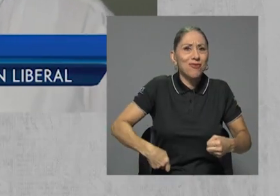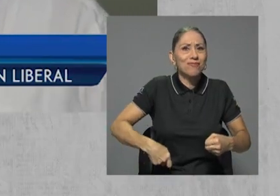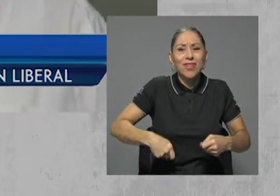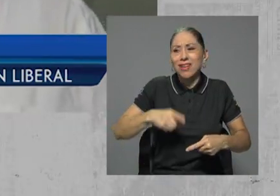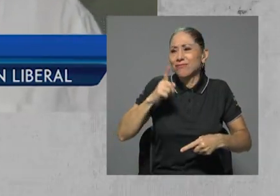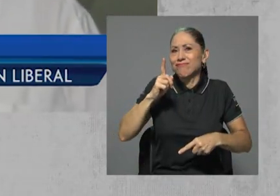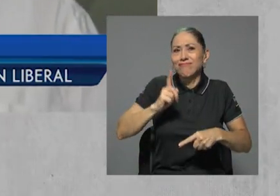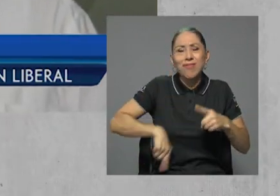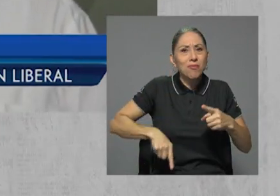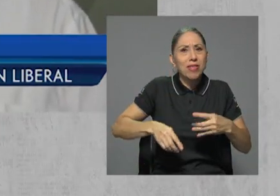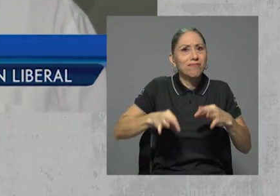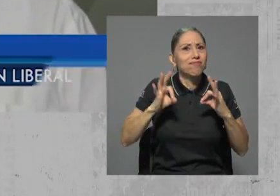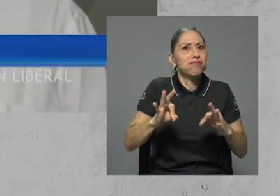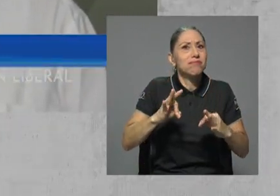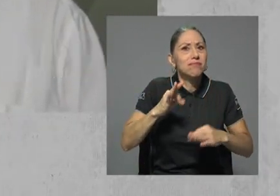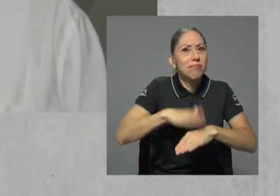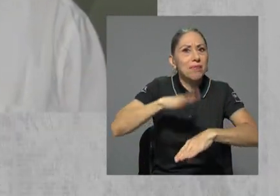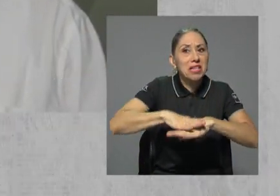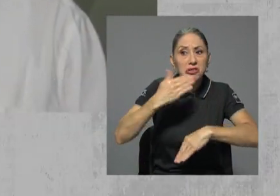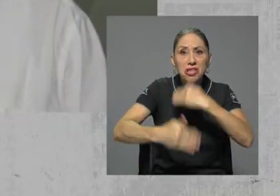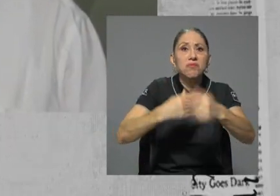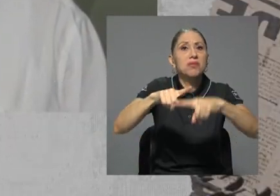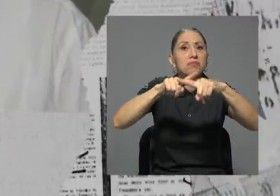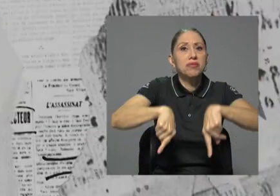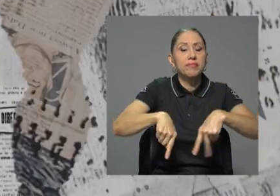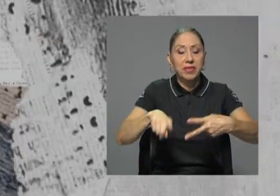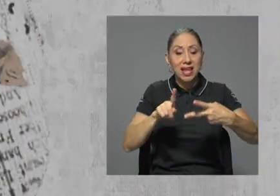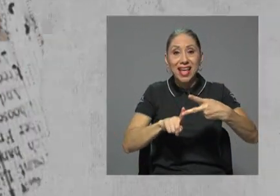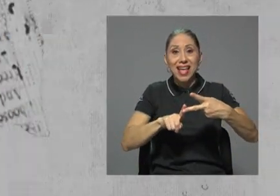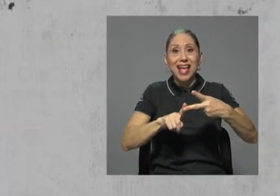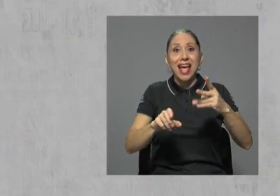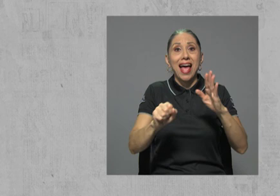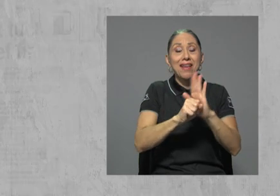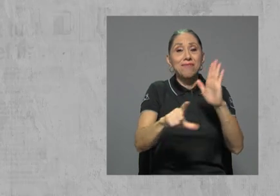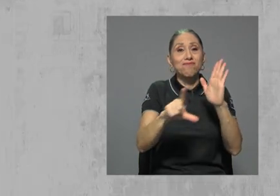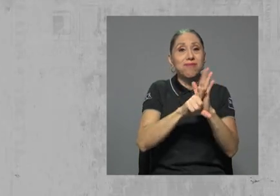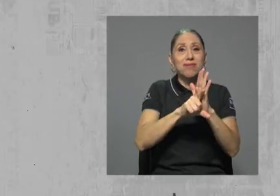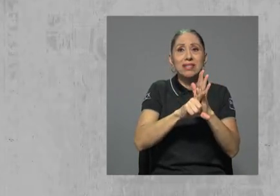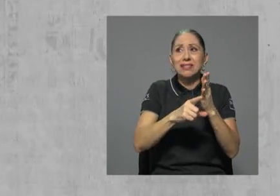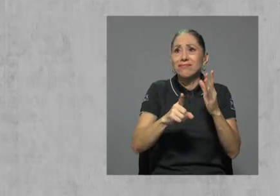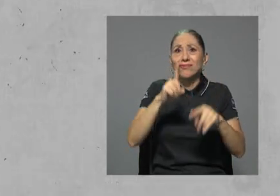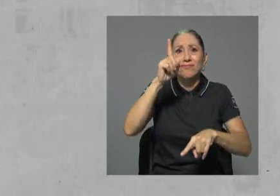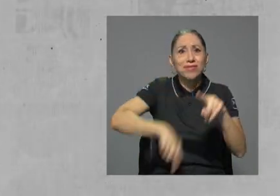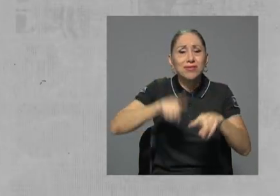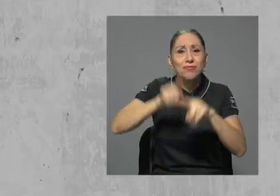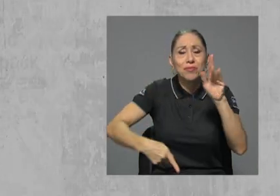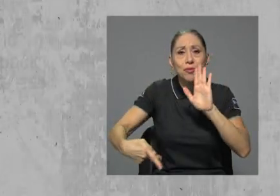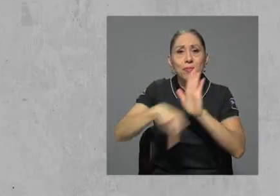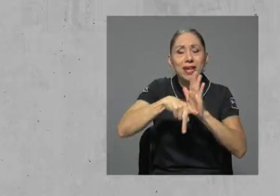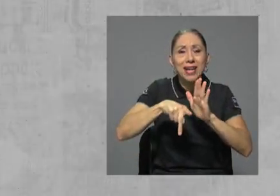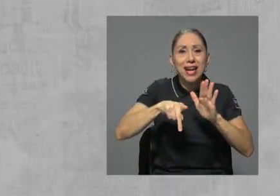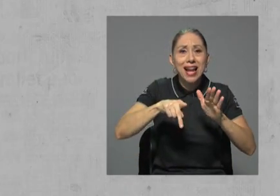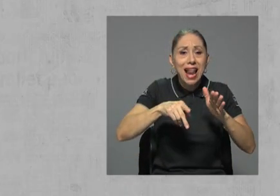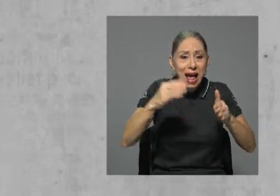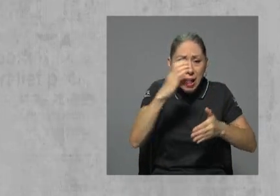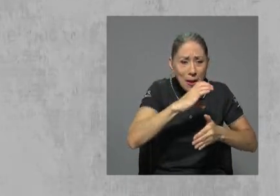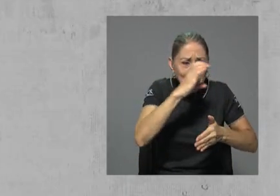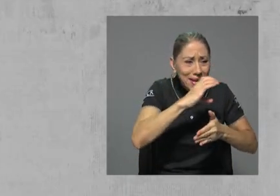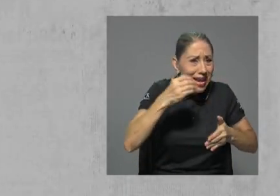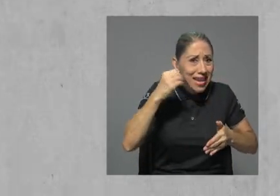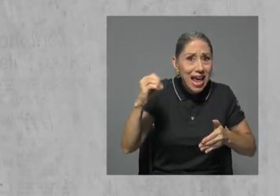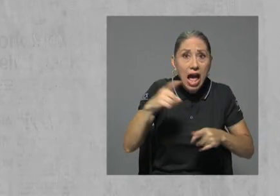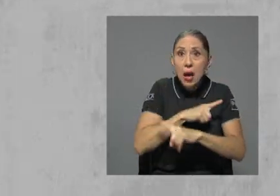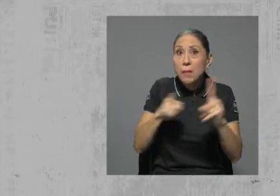y una gran incapacidad legislativa que llega a prohibir la minería pero librar a costa rica de la minería metálica a